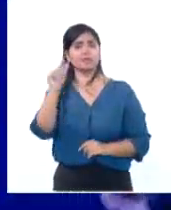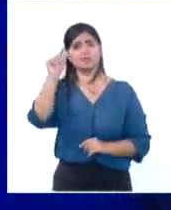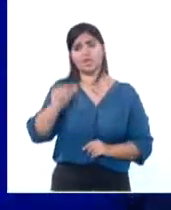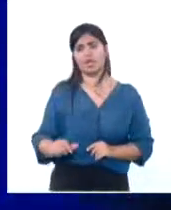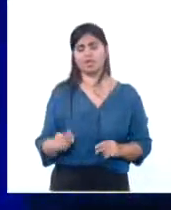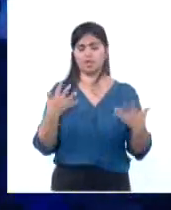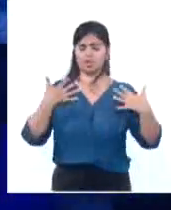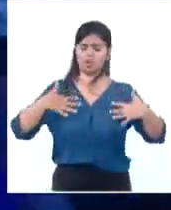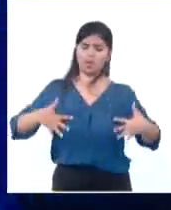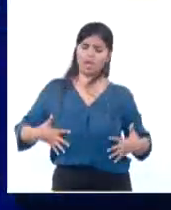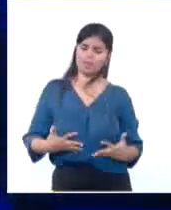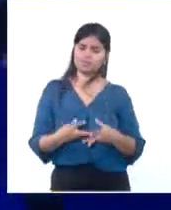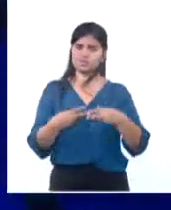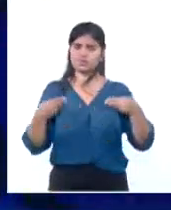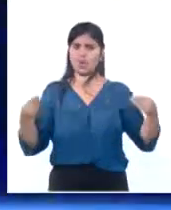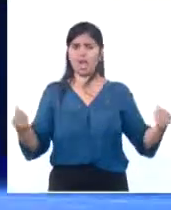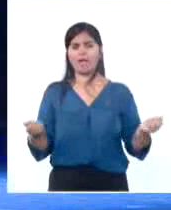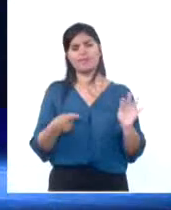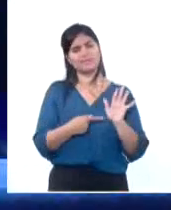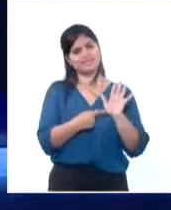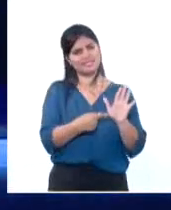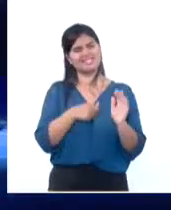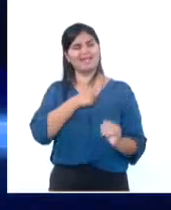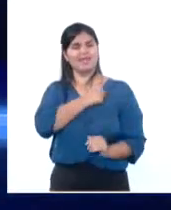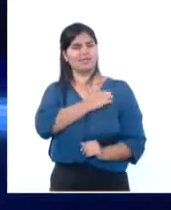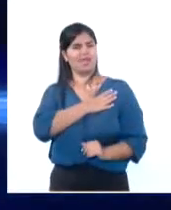una obra neoclásica de amores y pasión.